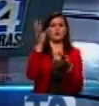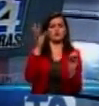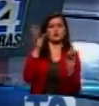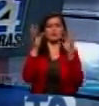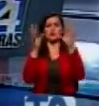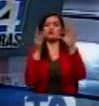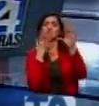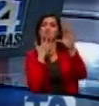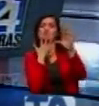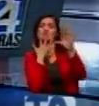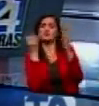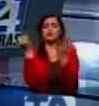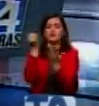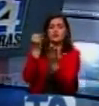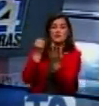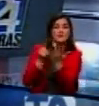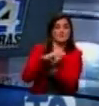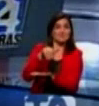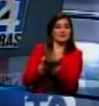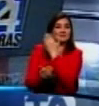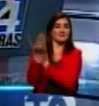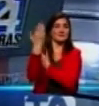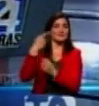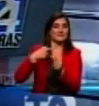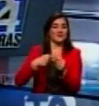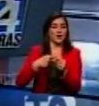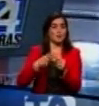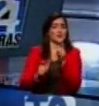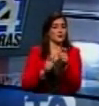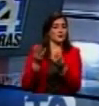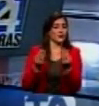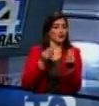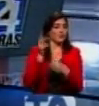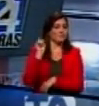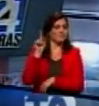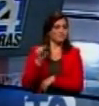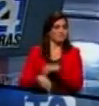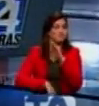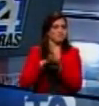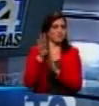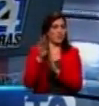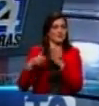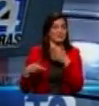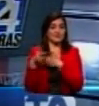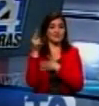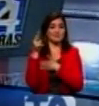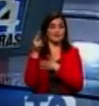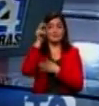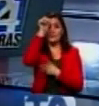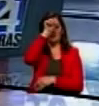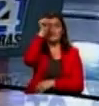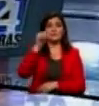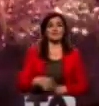consecutivo llena de color el centro histórico de Quito. A ella acudieron miles de personas en la inauguración del evento que se extenderá hasta este